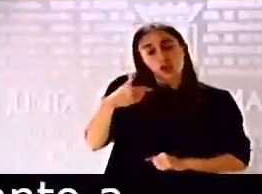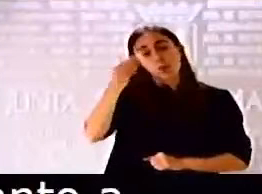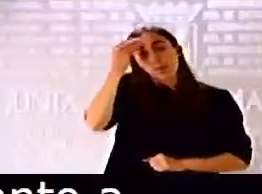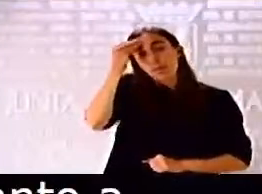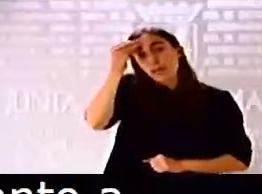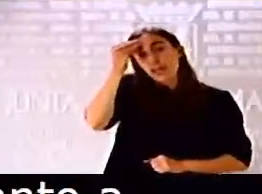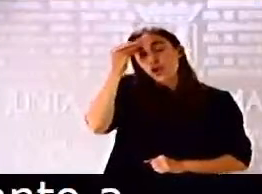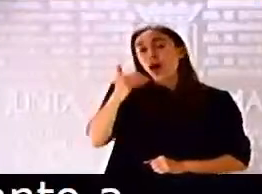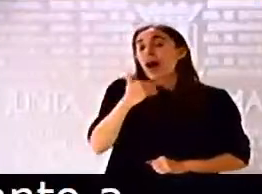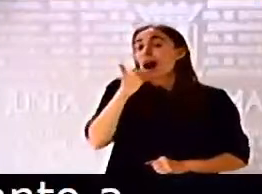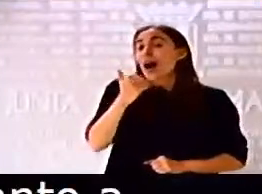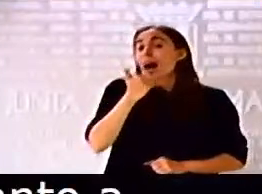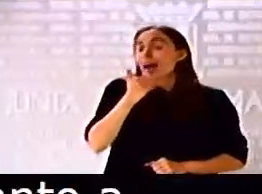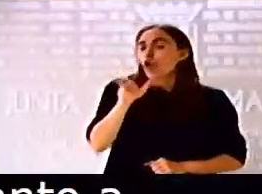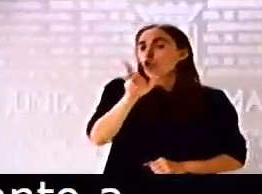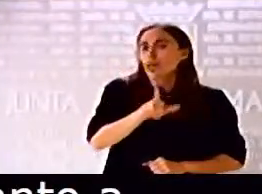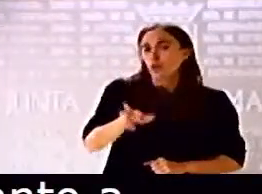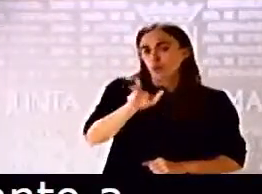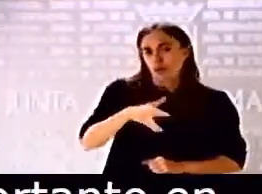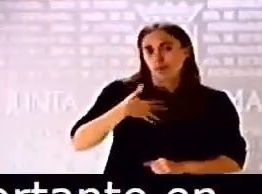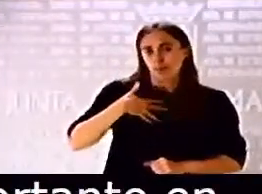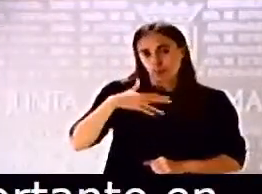podremos recuperar